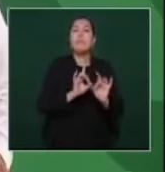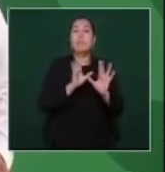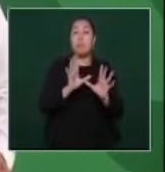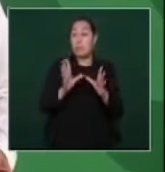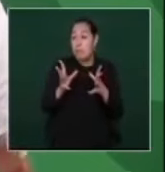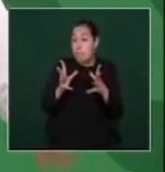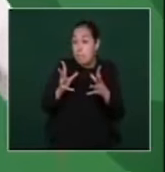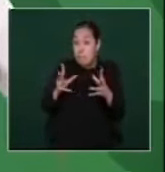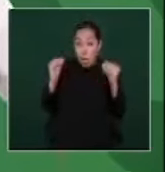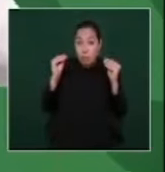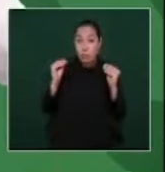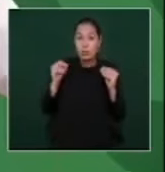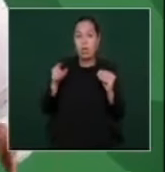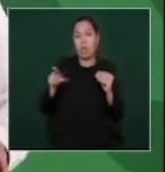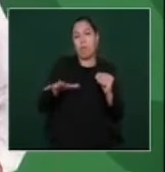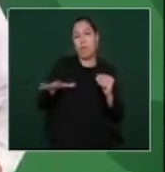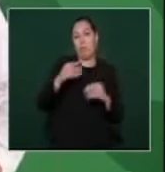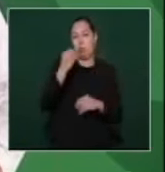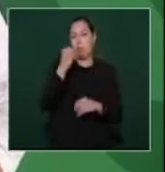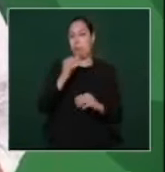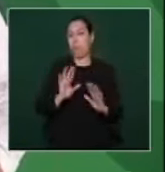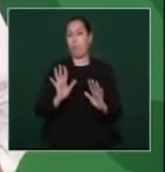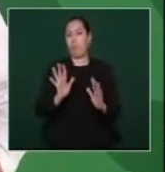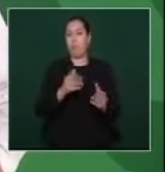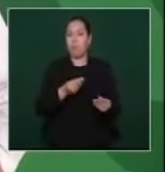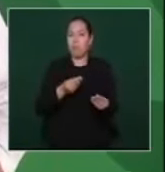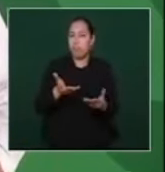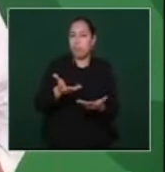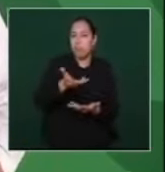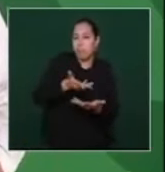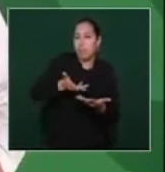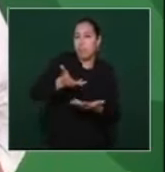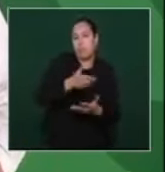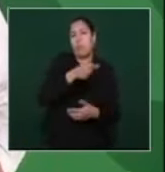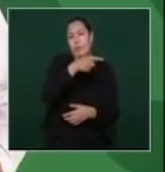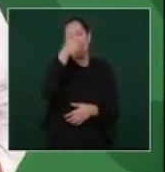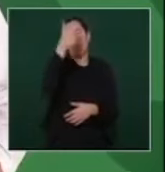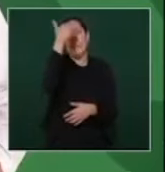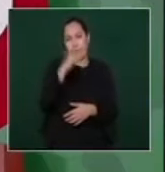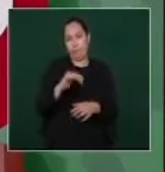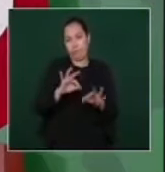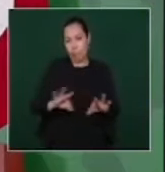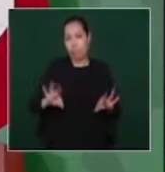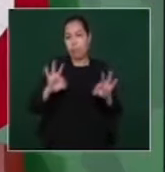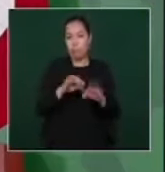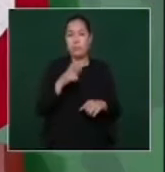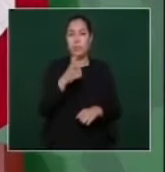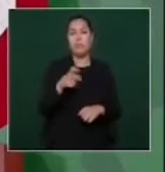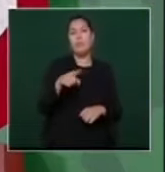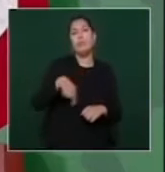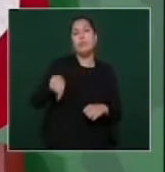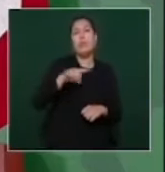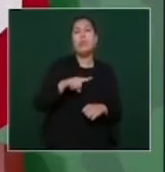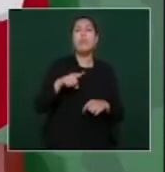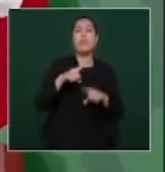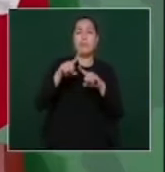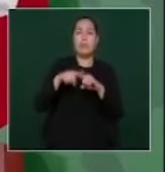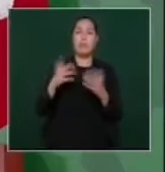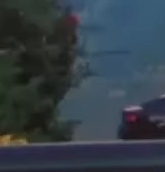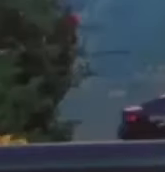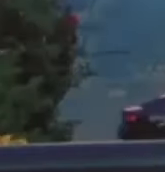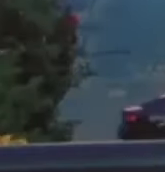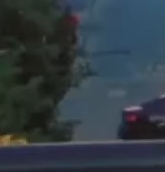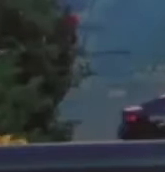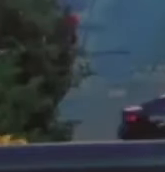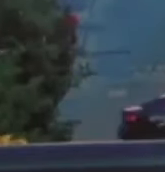de sinaloa es un dato muy importante que sepamos y por eso el alcance de estas conferencias porque de esa manera nos